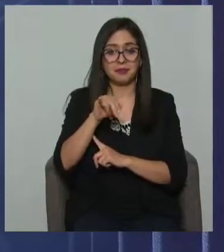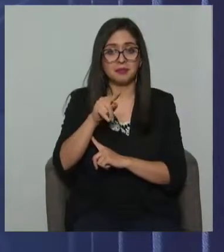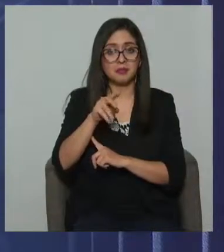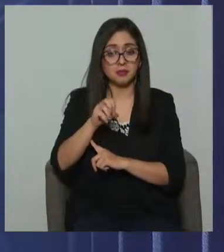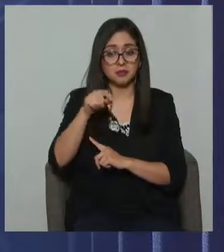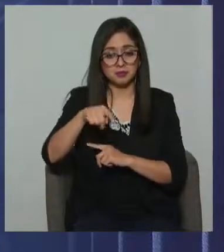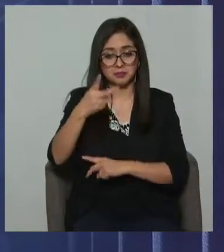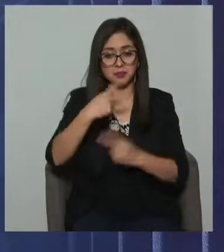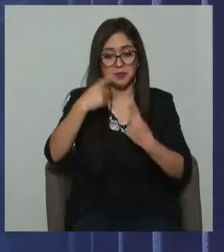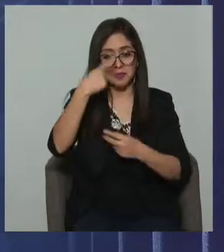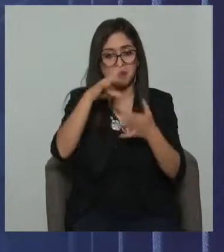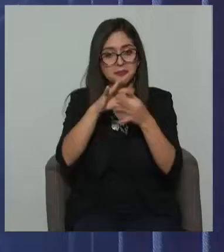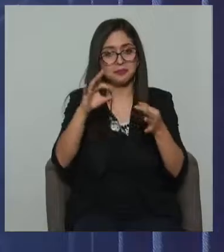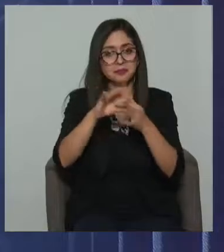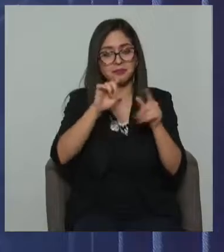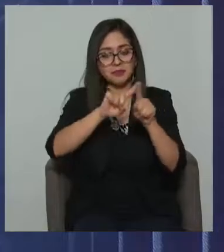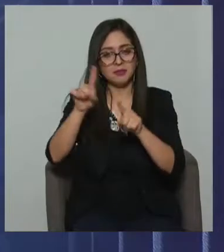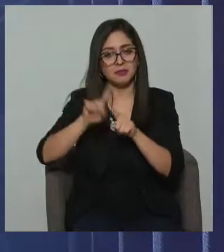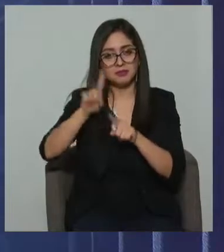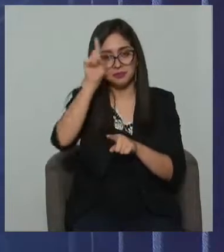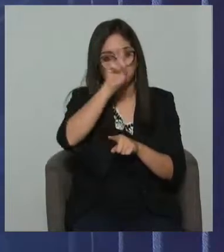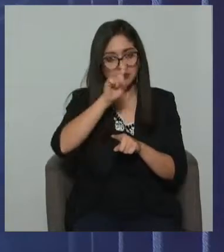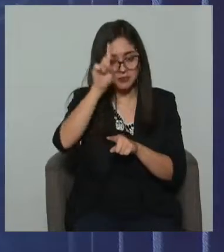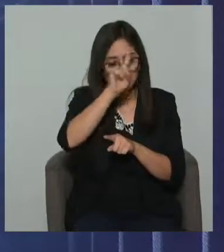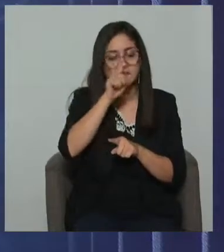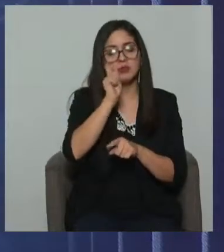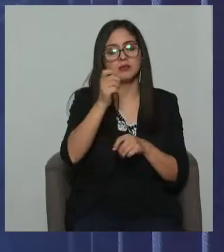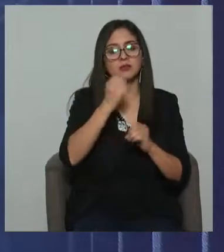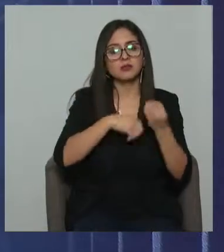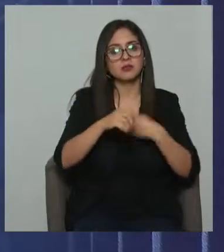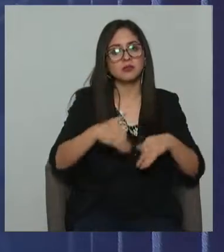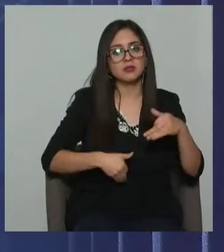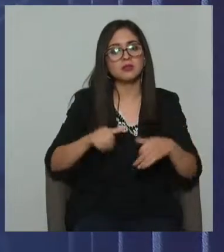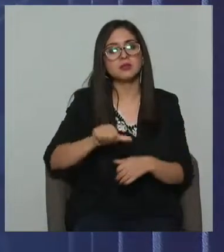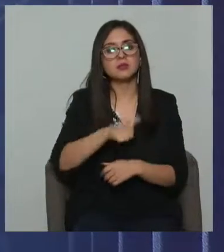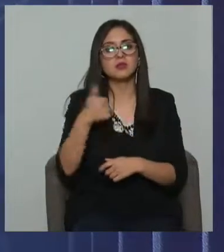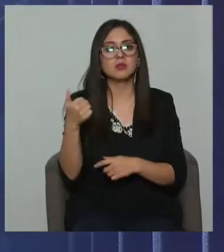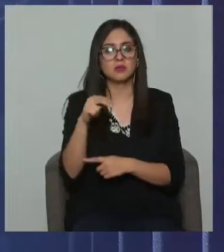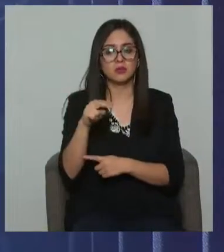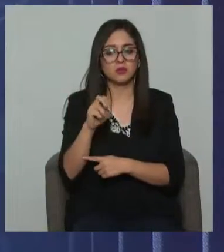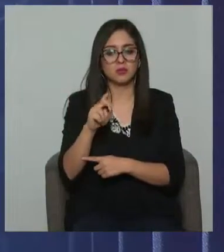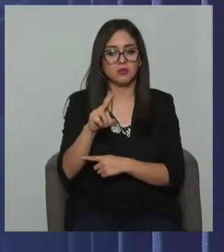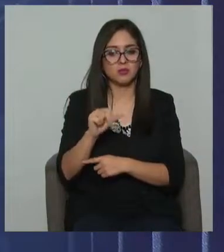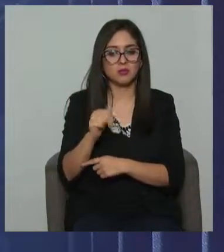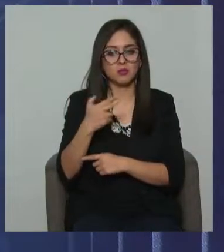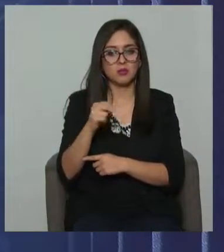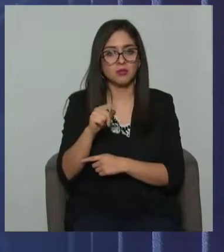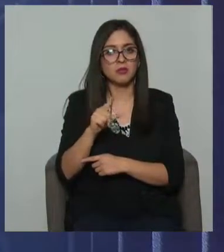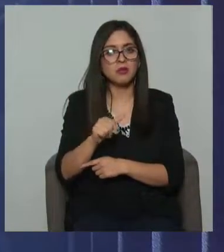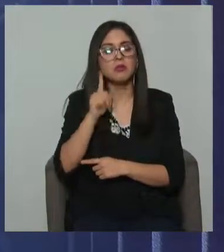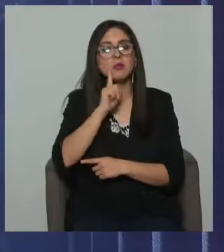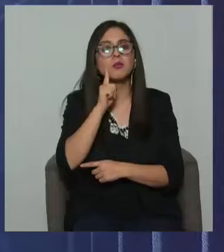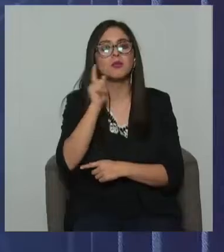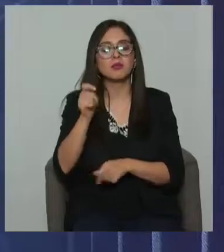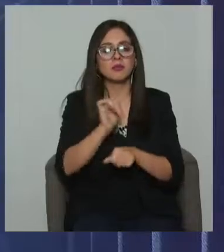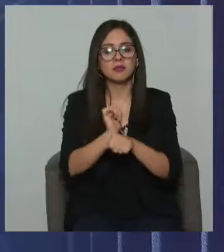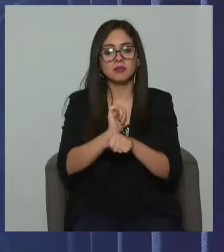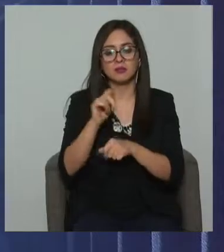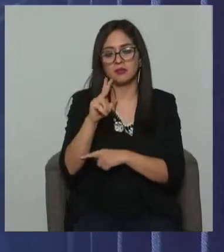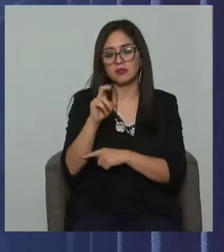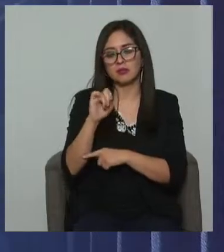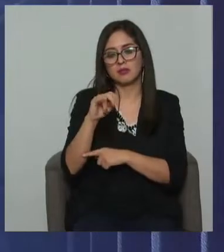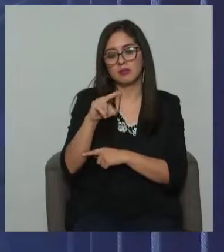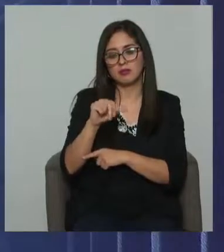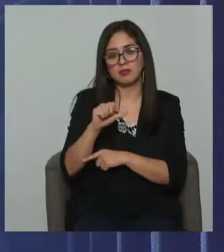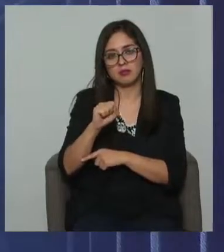de teatro y vamos a tener también a Nora Huerta, una de las reinas chulas. Así que bueno, quédese con nosotros. Por supuesto que también vamos a tener a